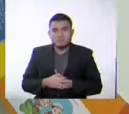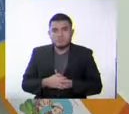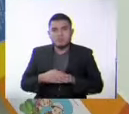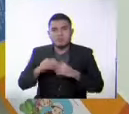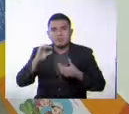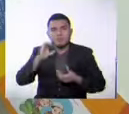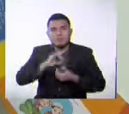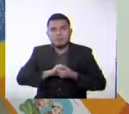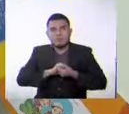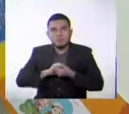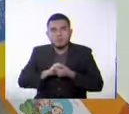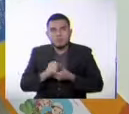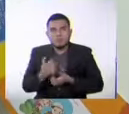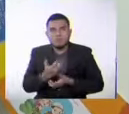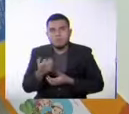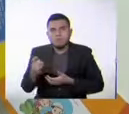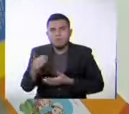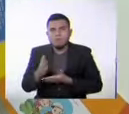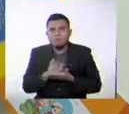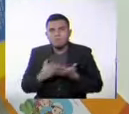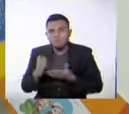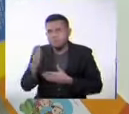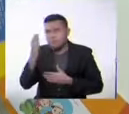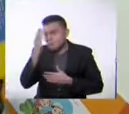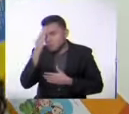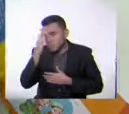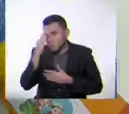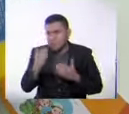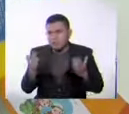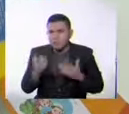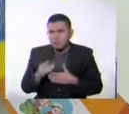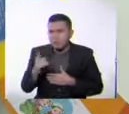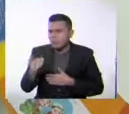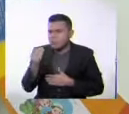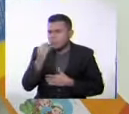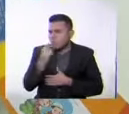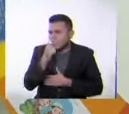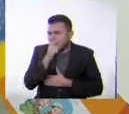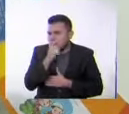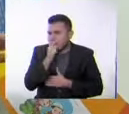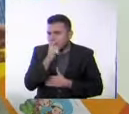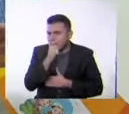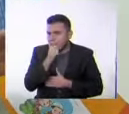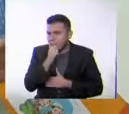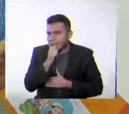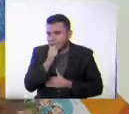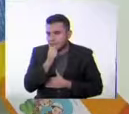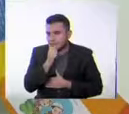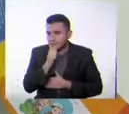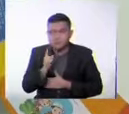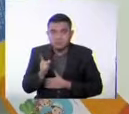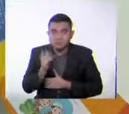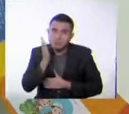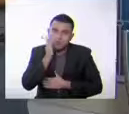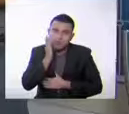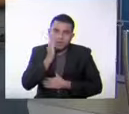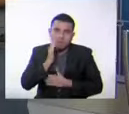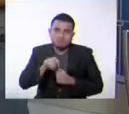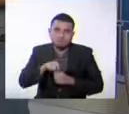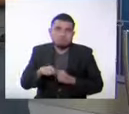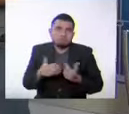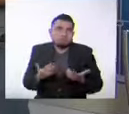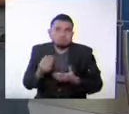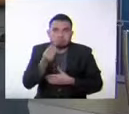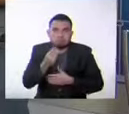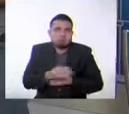unidas a toda esa parte del saber hacer. Tu comida. Si no está mamá, no eres de aquellos que dicen, hoy no